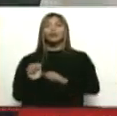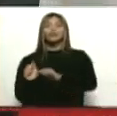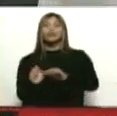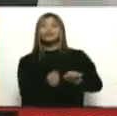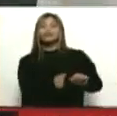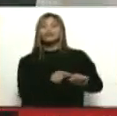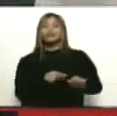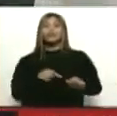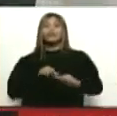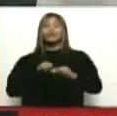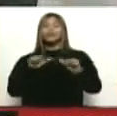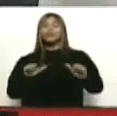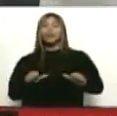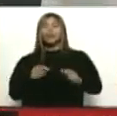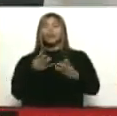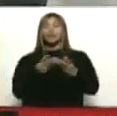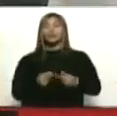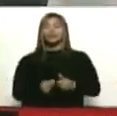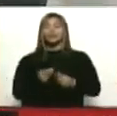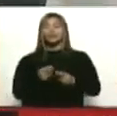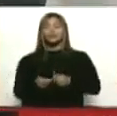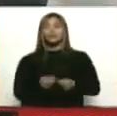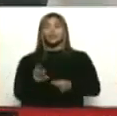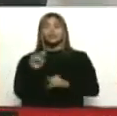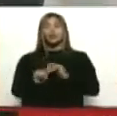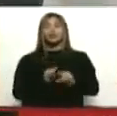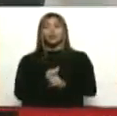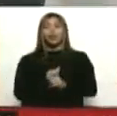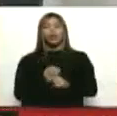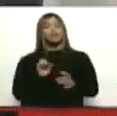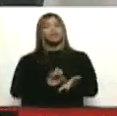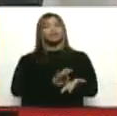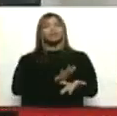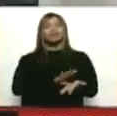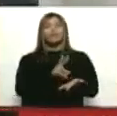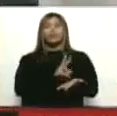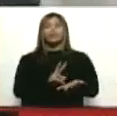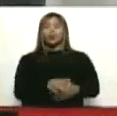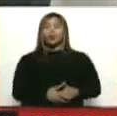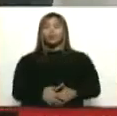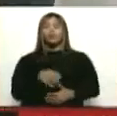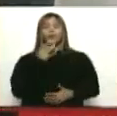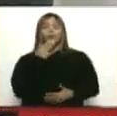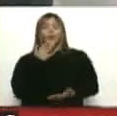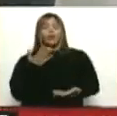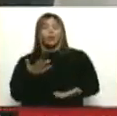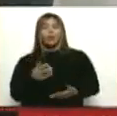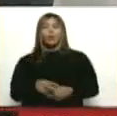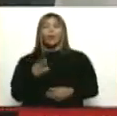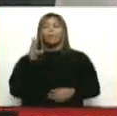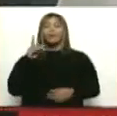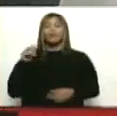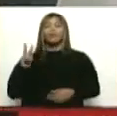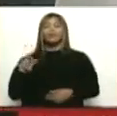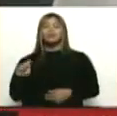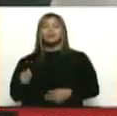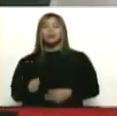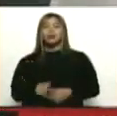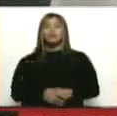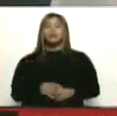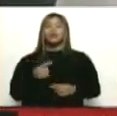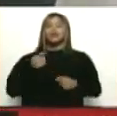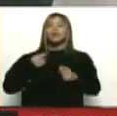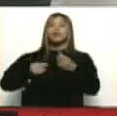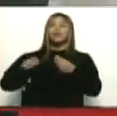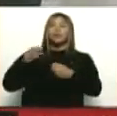sistema financiero internacional. ¿Qué significa eso? Eso significa que, por ejemplo, PDVSA tiene una venta de